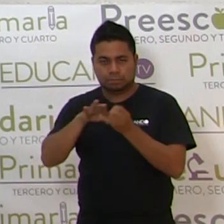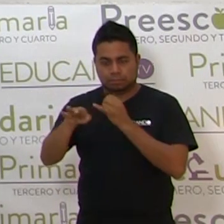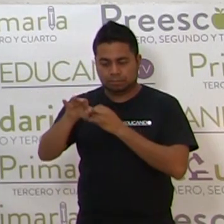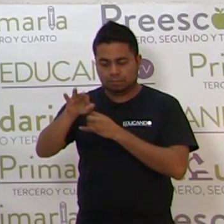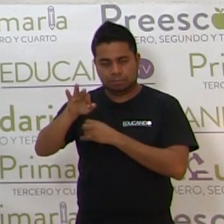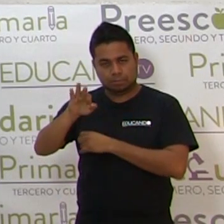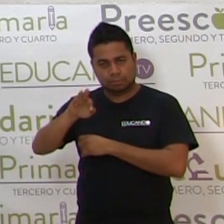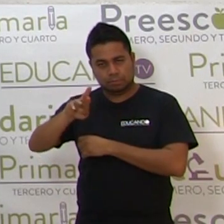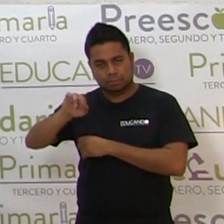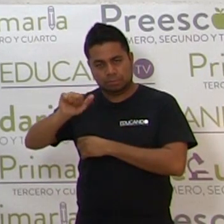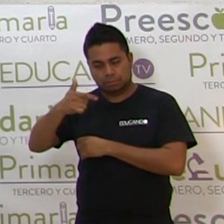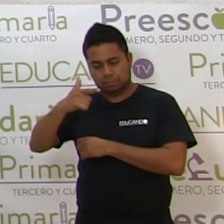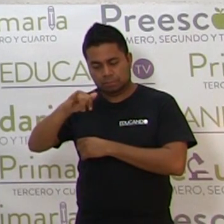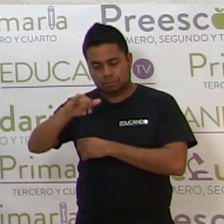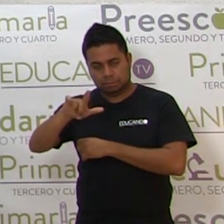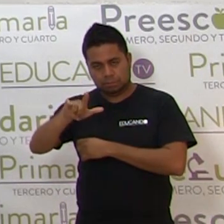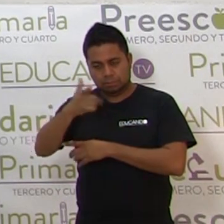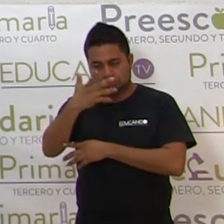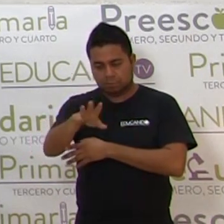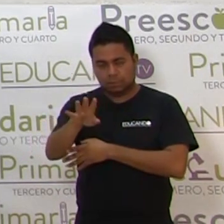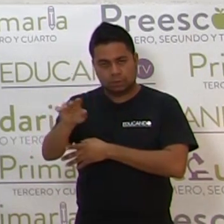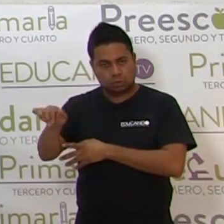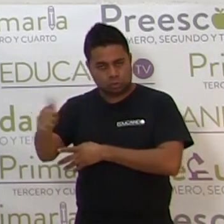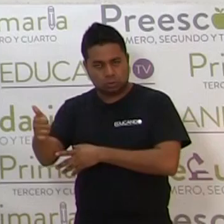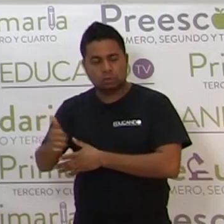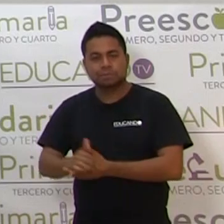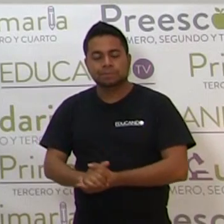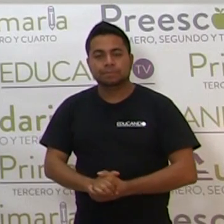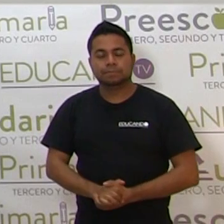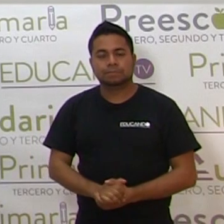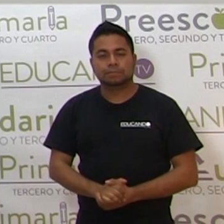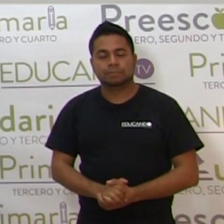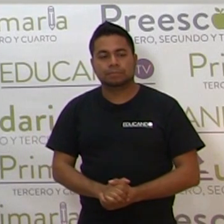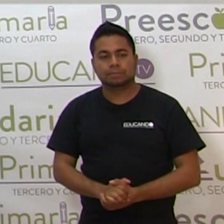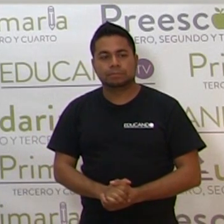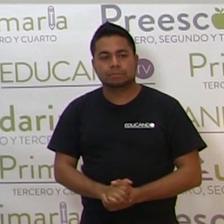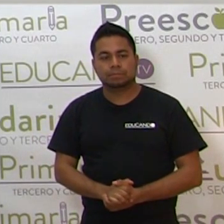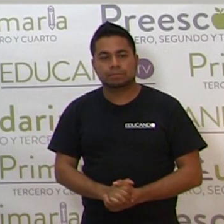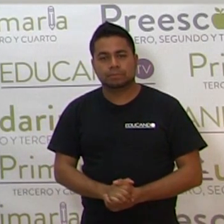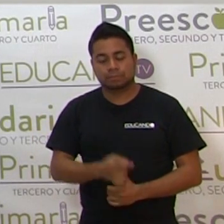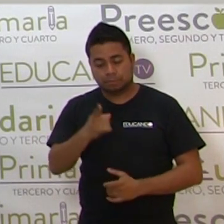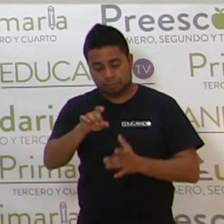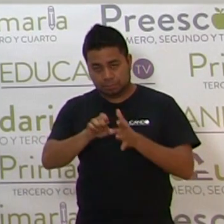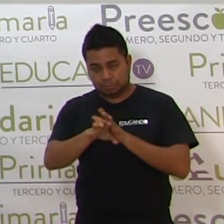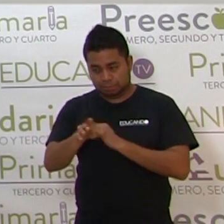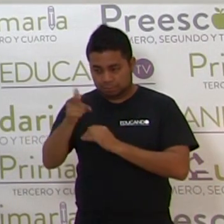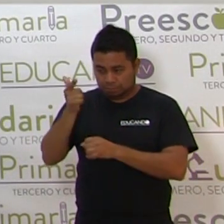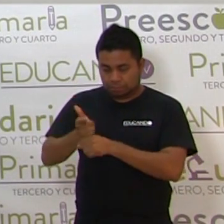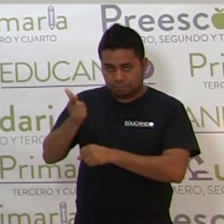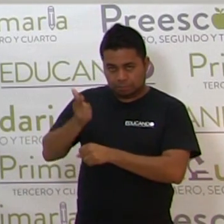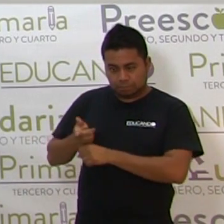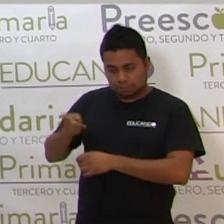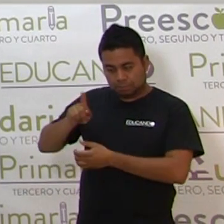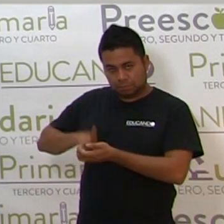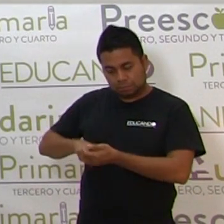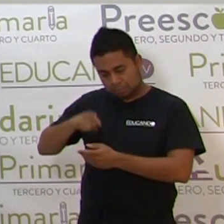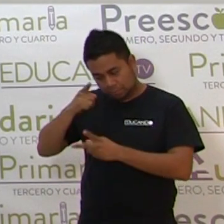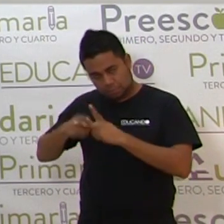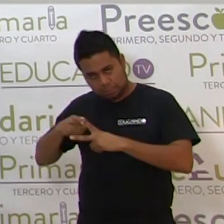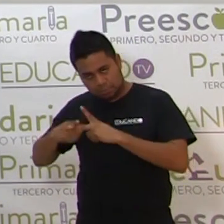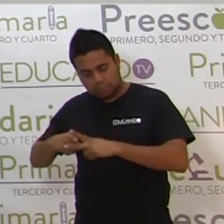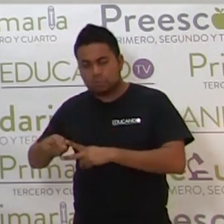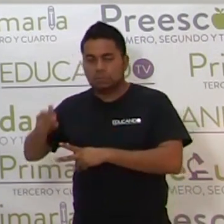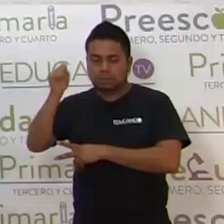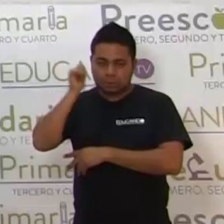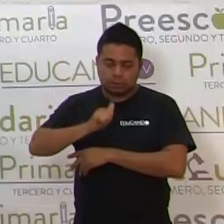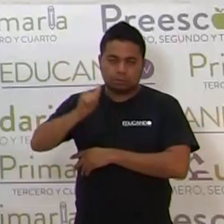frágil, 10 y 11. Tú puedes encontrar dentro del conteo de sílabas